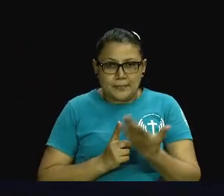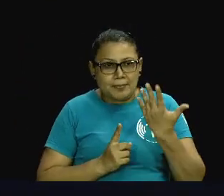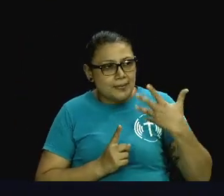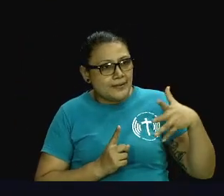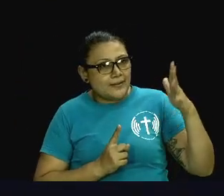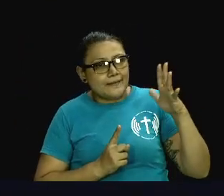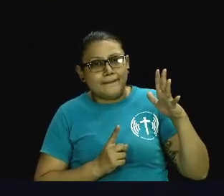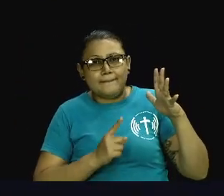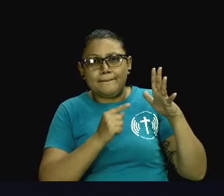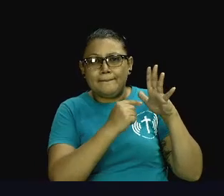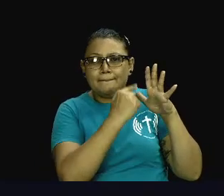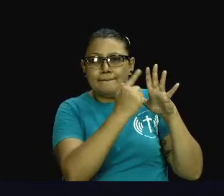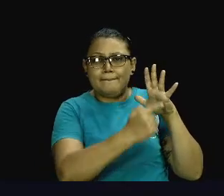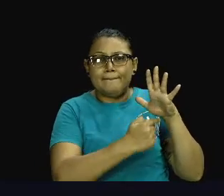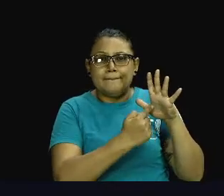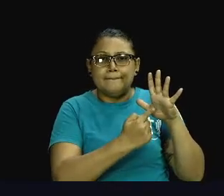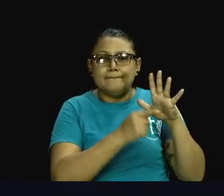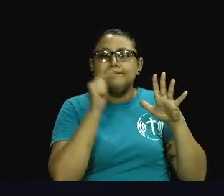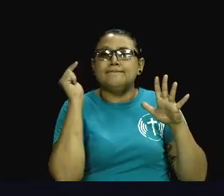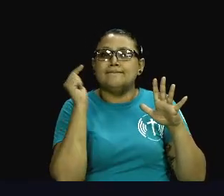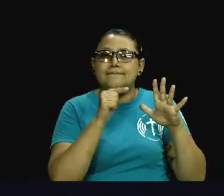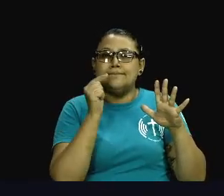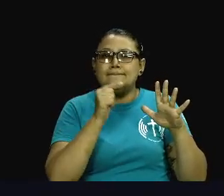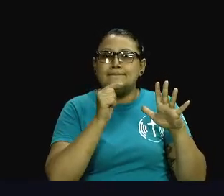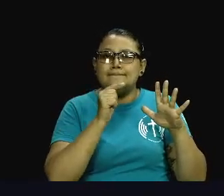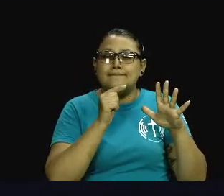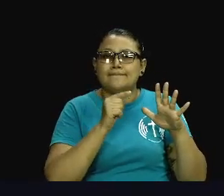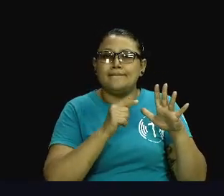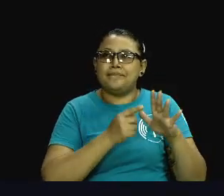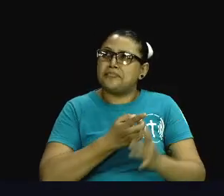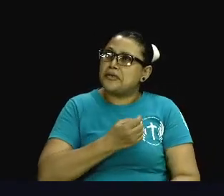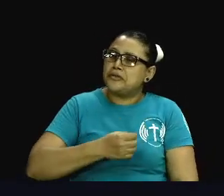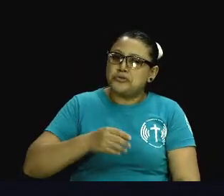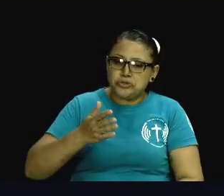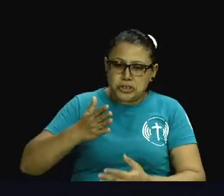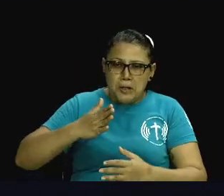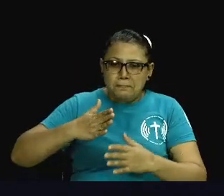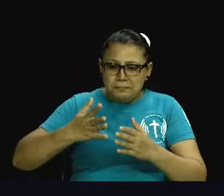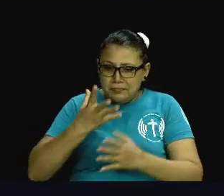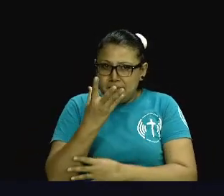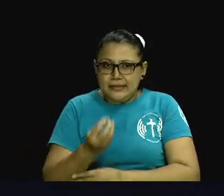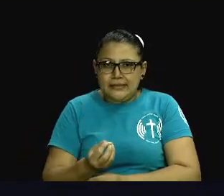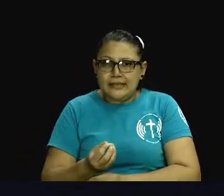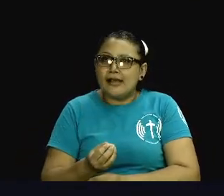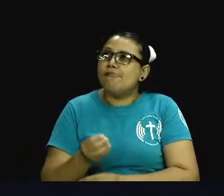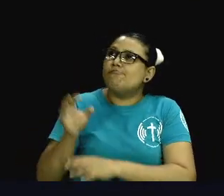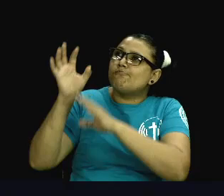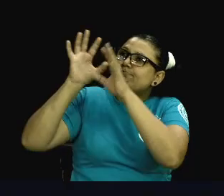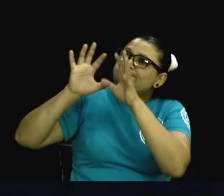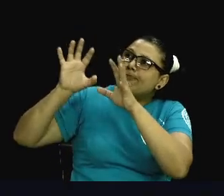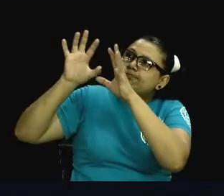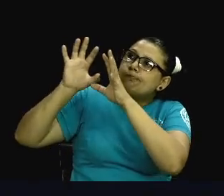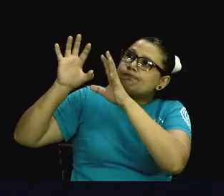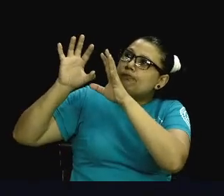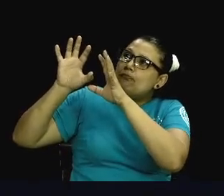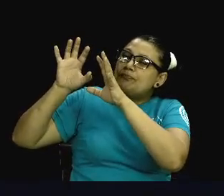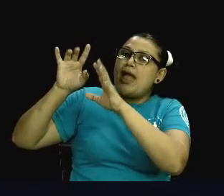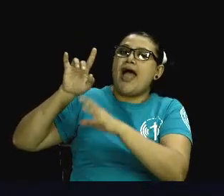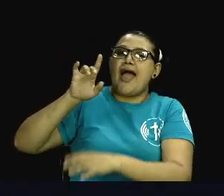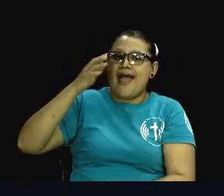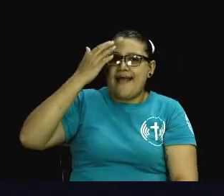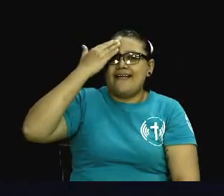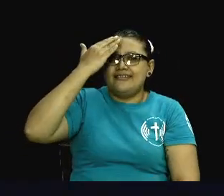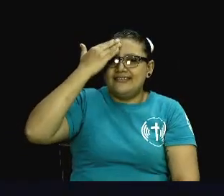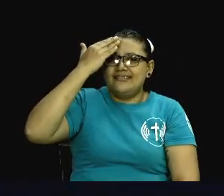va a recordar que a pesar que si fuera un día soleado aquí en el salvador y yo veo una nubecita bendición viene